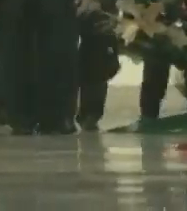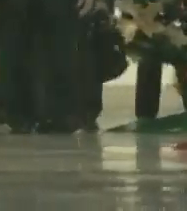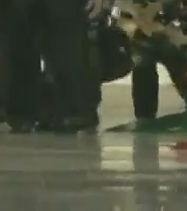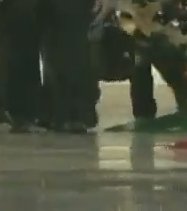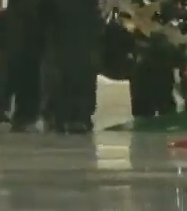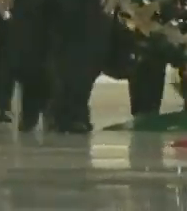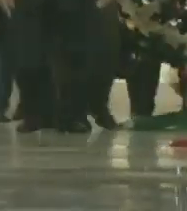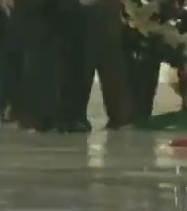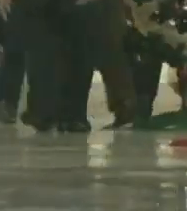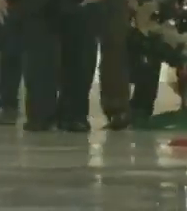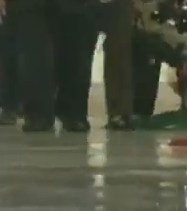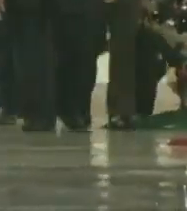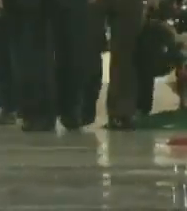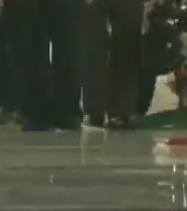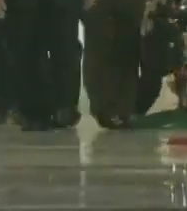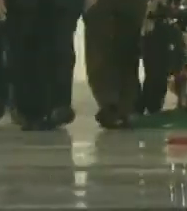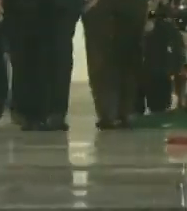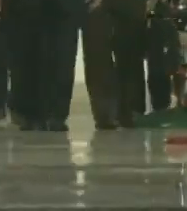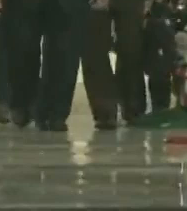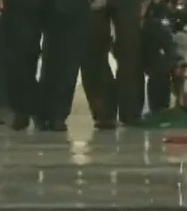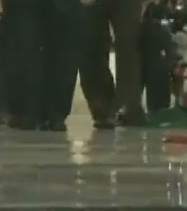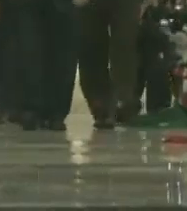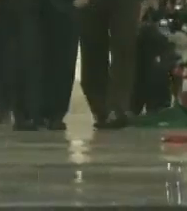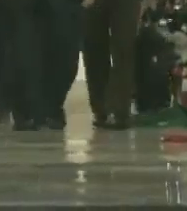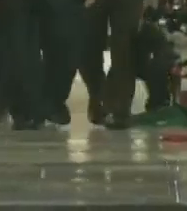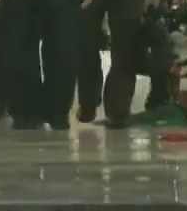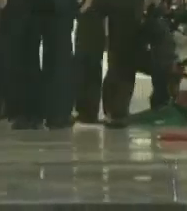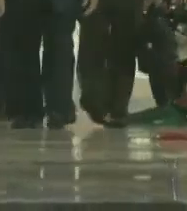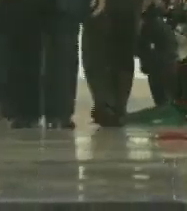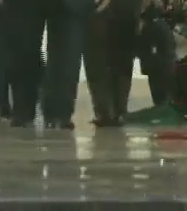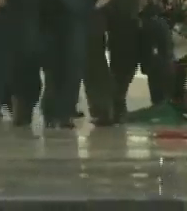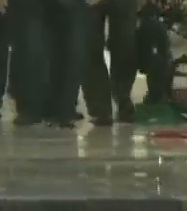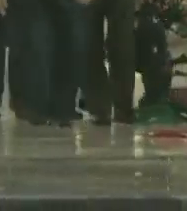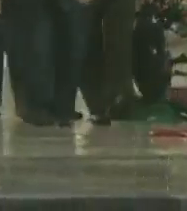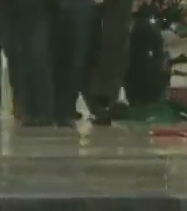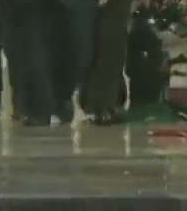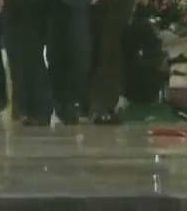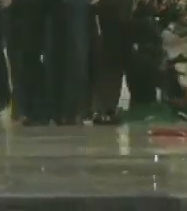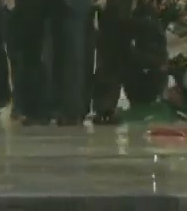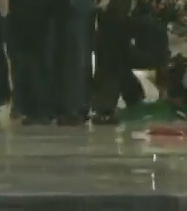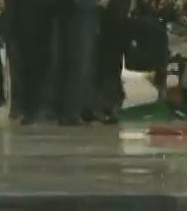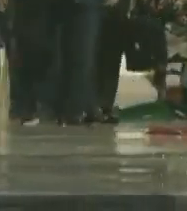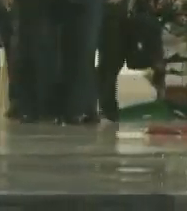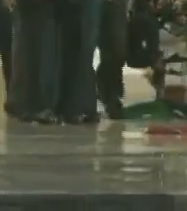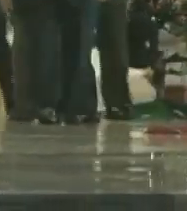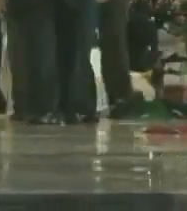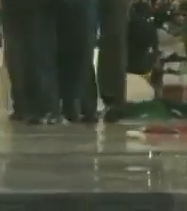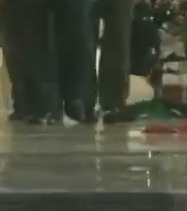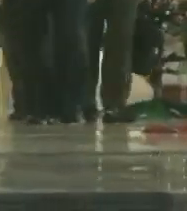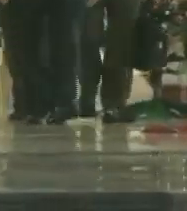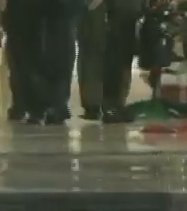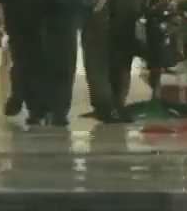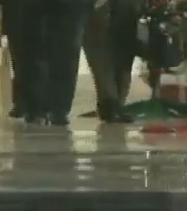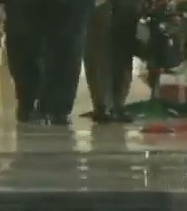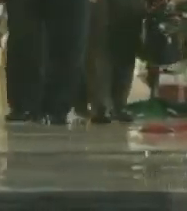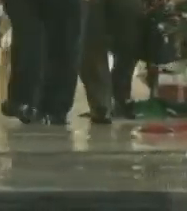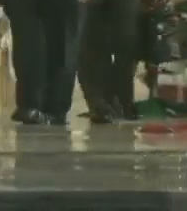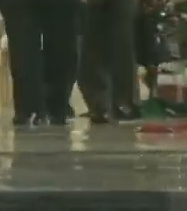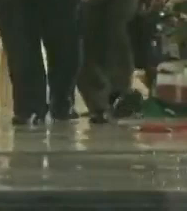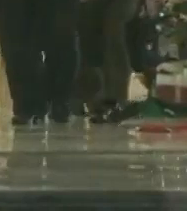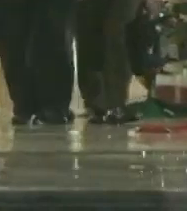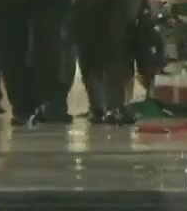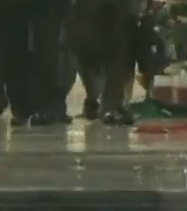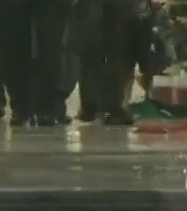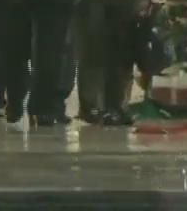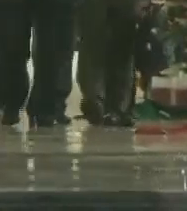todo lo que ha sido este convenio de cooperación entre ambas naciones. Venezuela y Cuba revisan y fortalecen la agenda